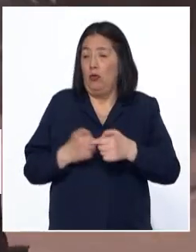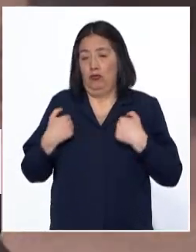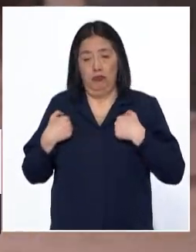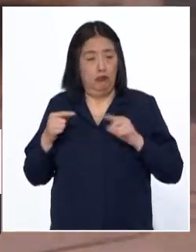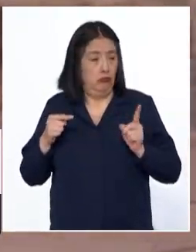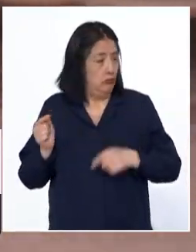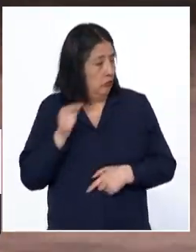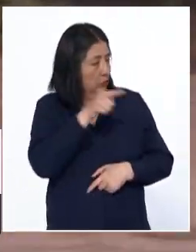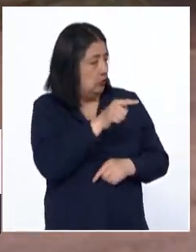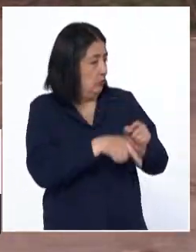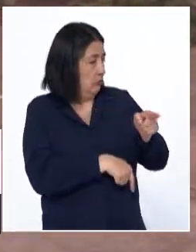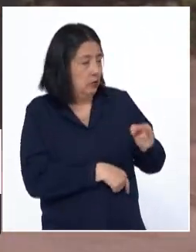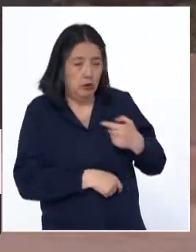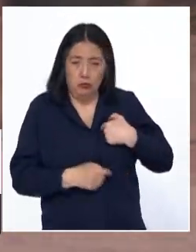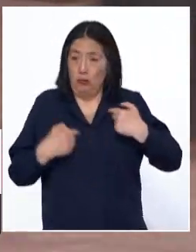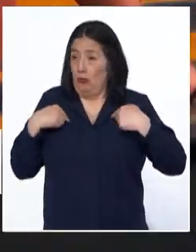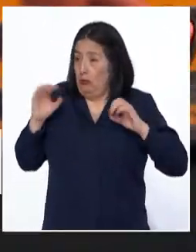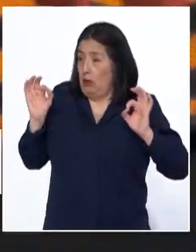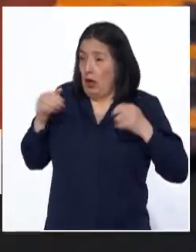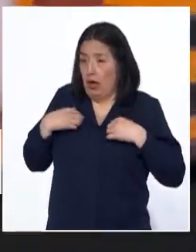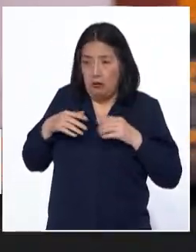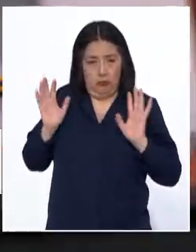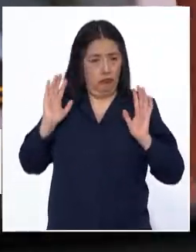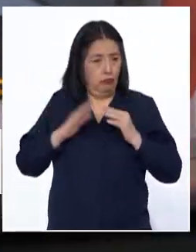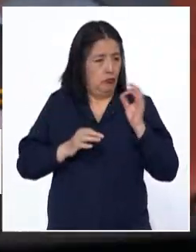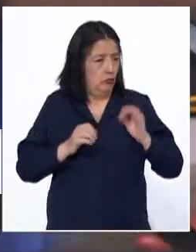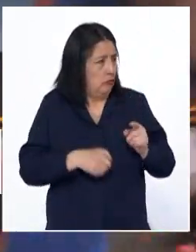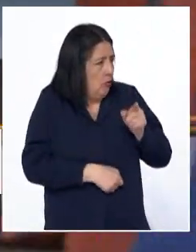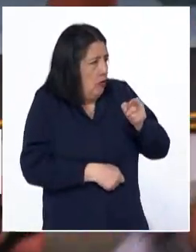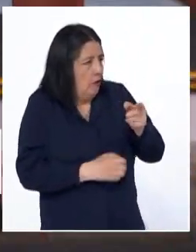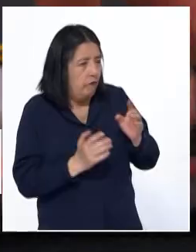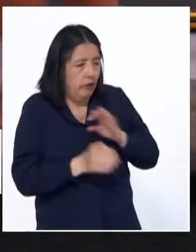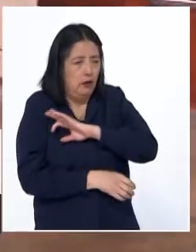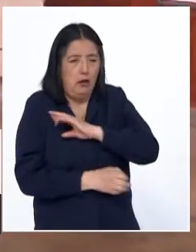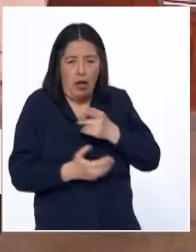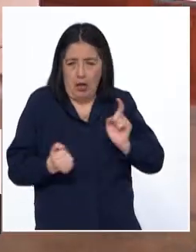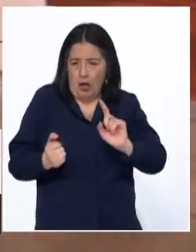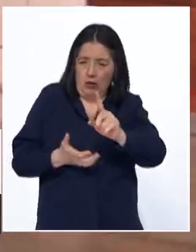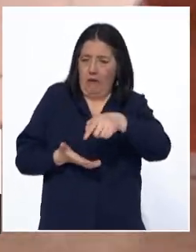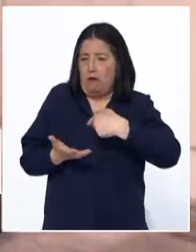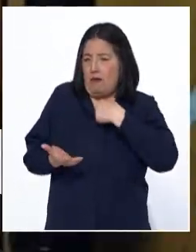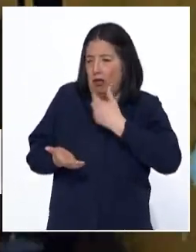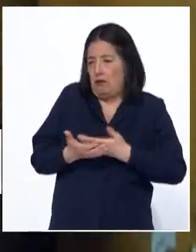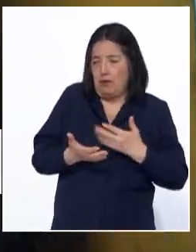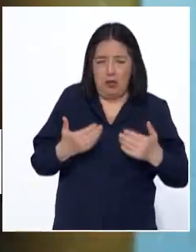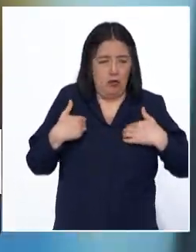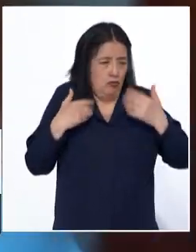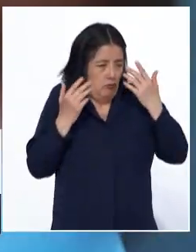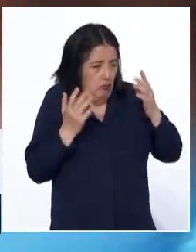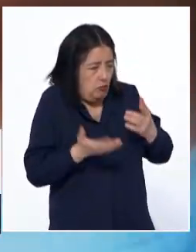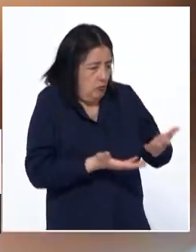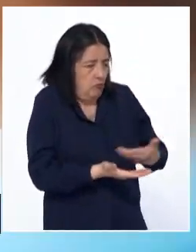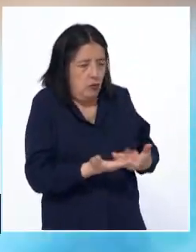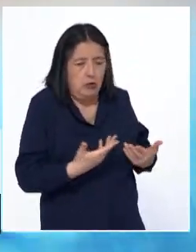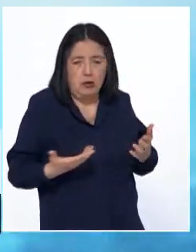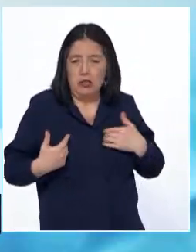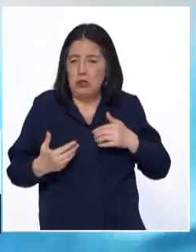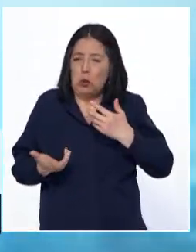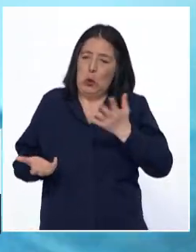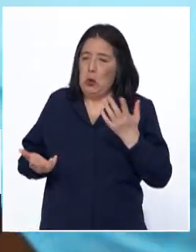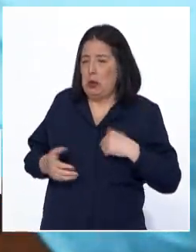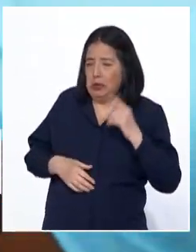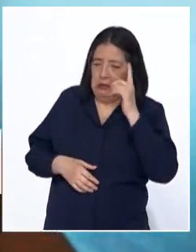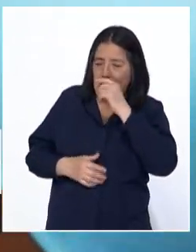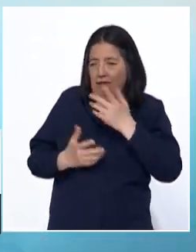no fui, fue TT. No fui yo Poder Judicial, fue la Fiscalía que no me mandó la prueba, yo no la encontré, yo no la tenía, estoy atado